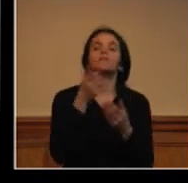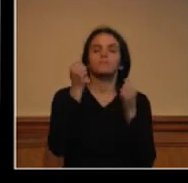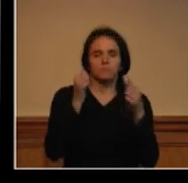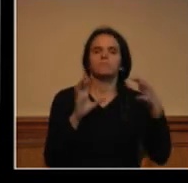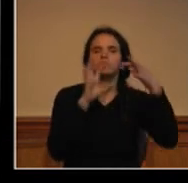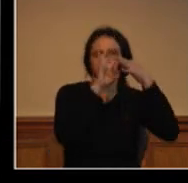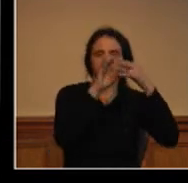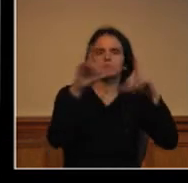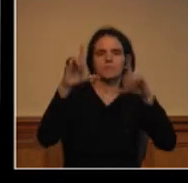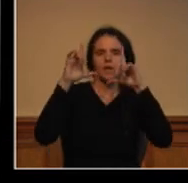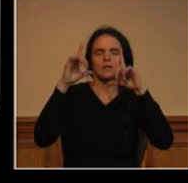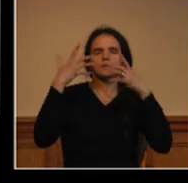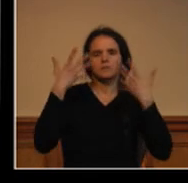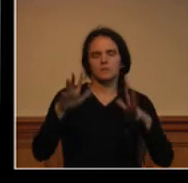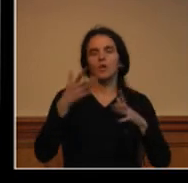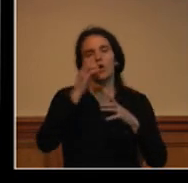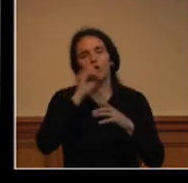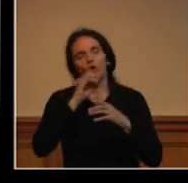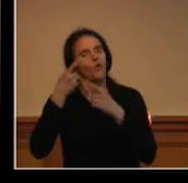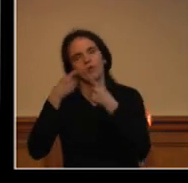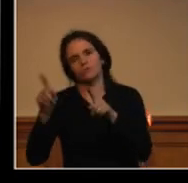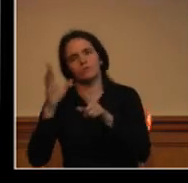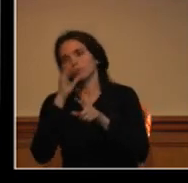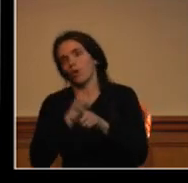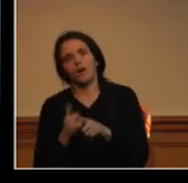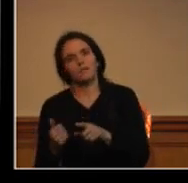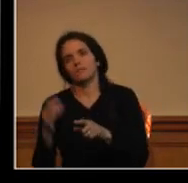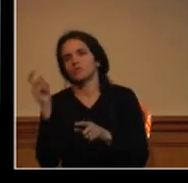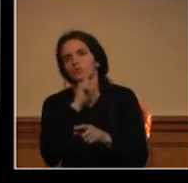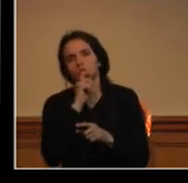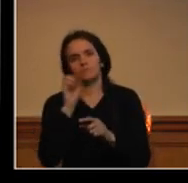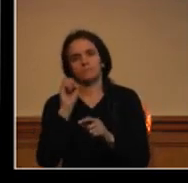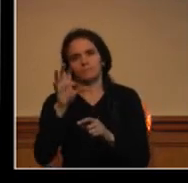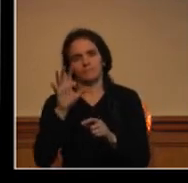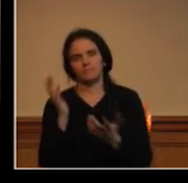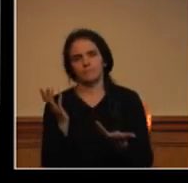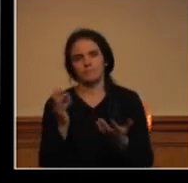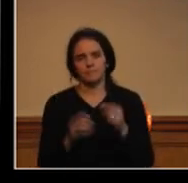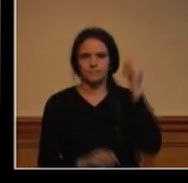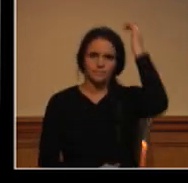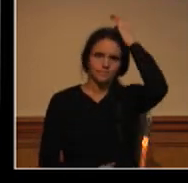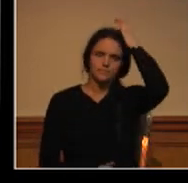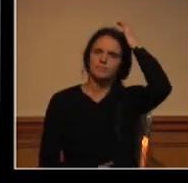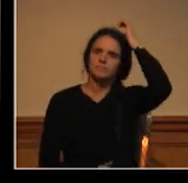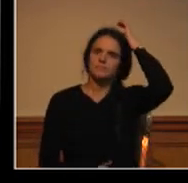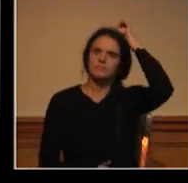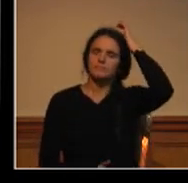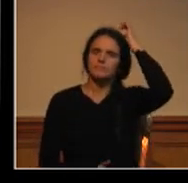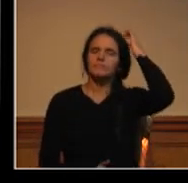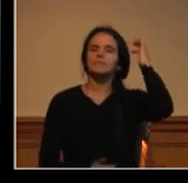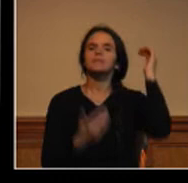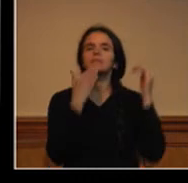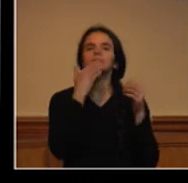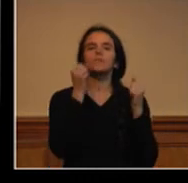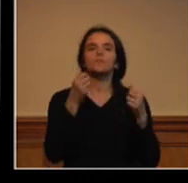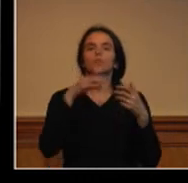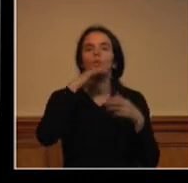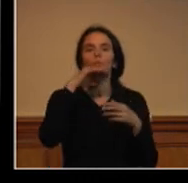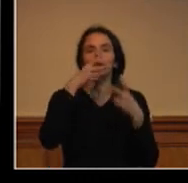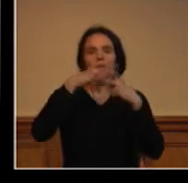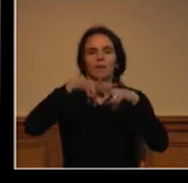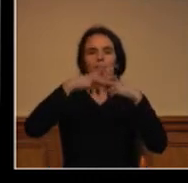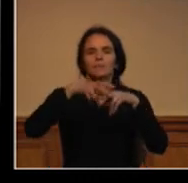escribir nuevas palabras con las letras seleccionadas de distintos estímulos. También podemos ocupar la herramienta del